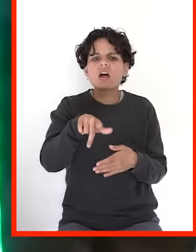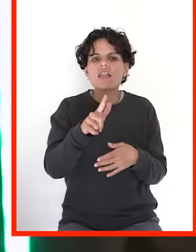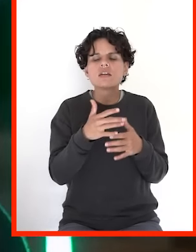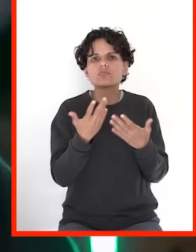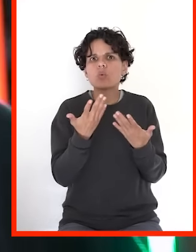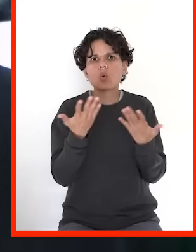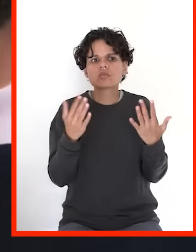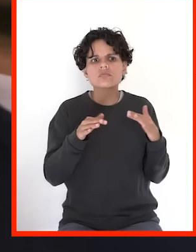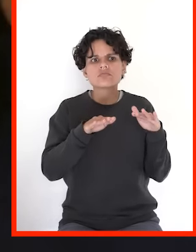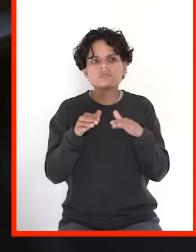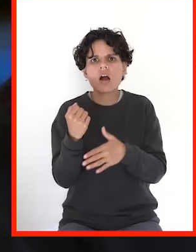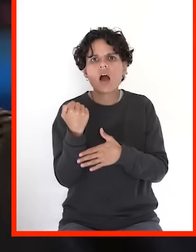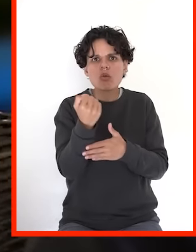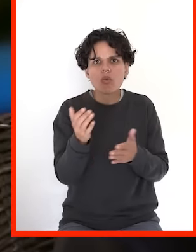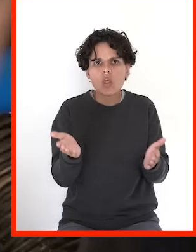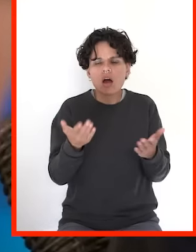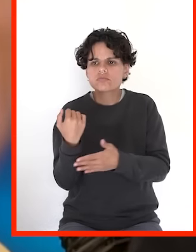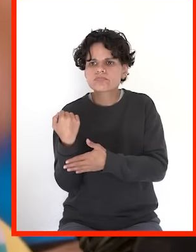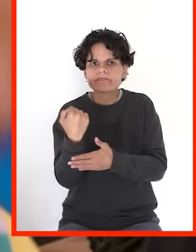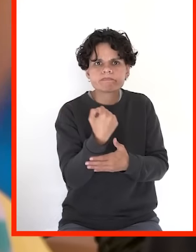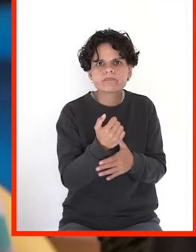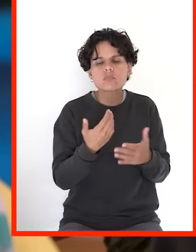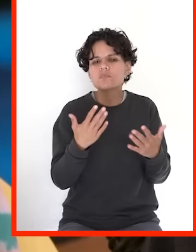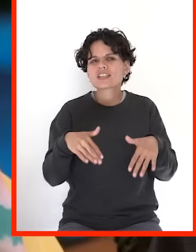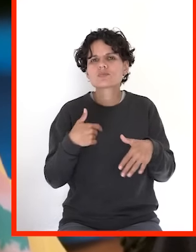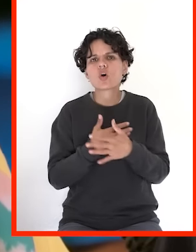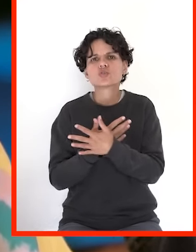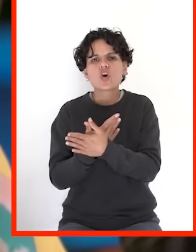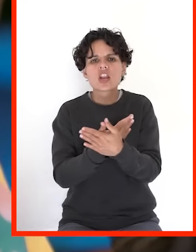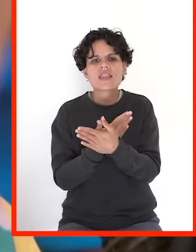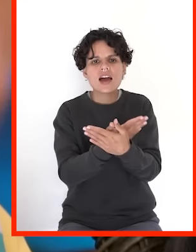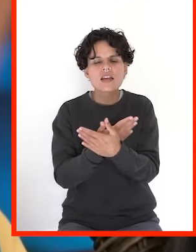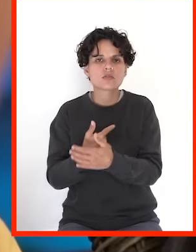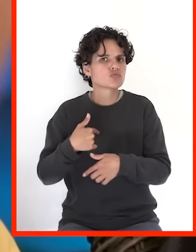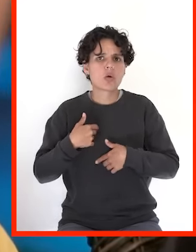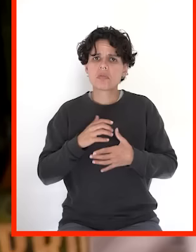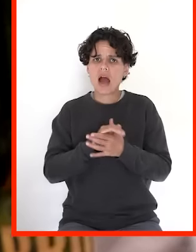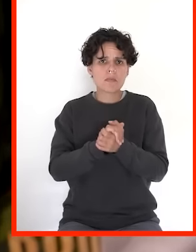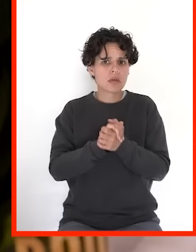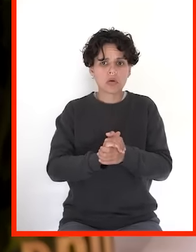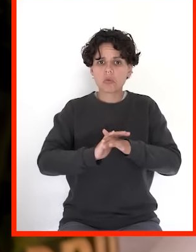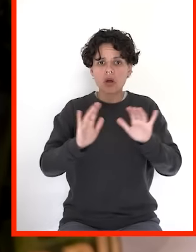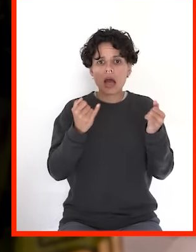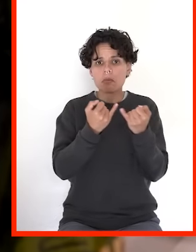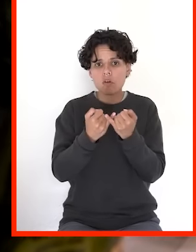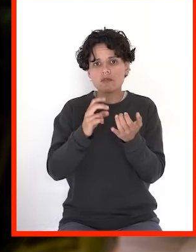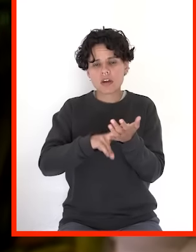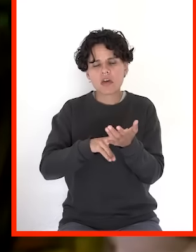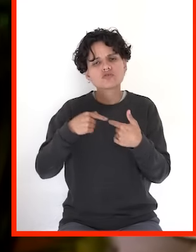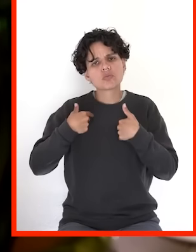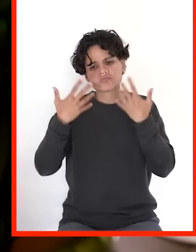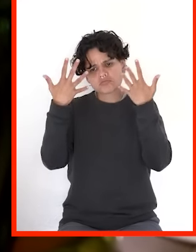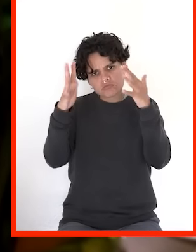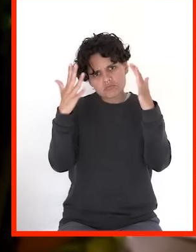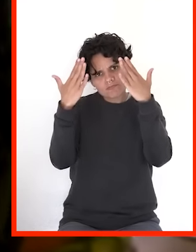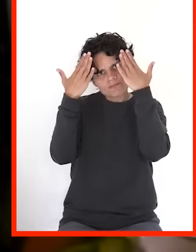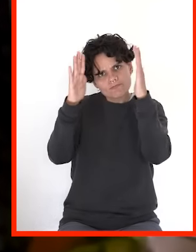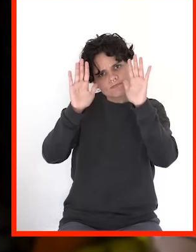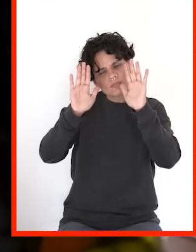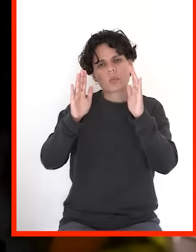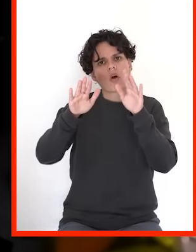de siempre acompañar, de siempre...? Nunca han admiro dicho... a mis amigos, pues, entonces sí. lo celebro. Aparte, si él triunfa, yo